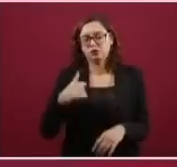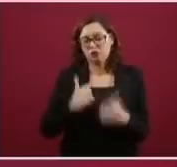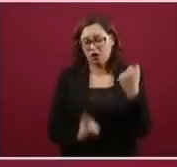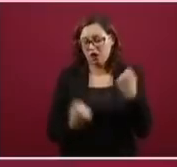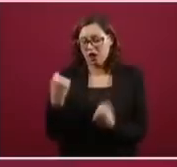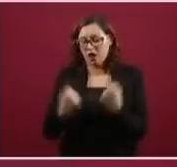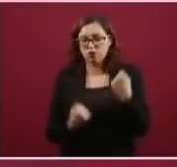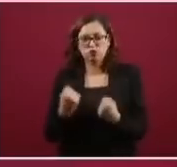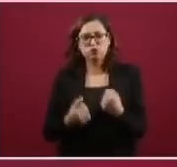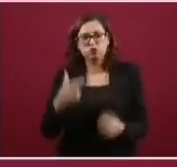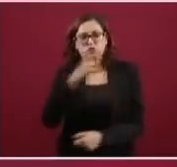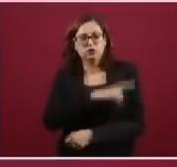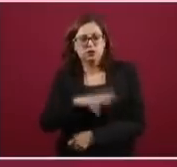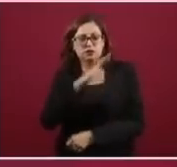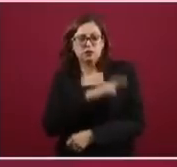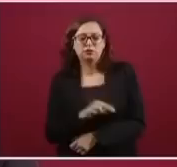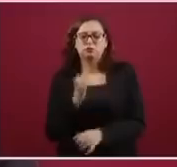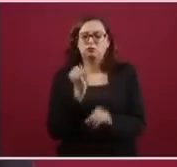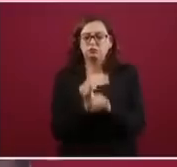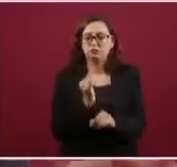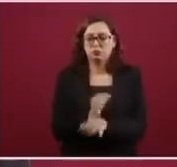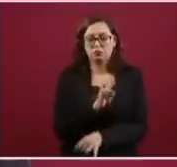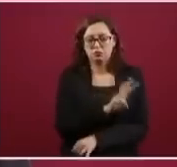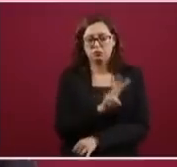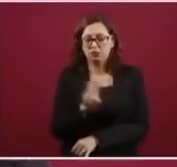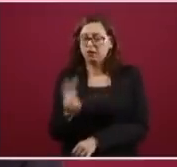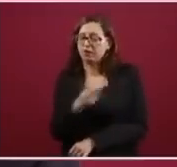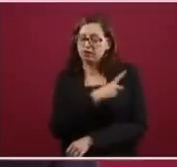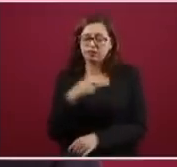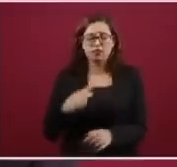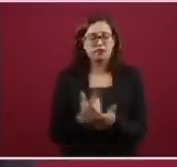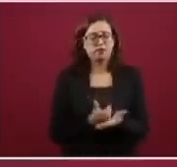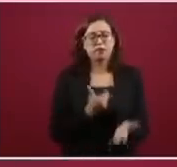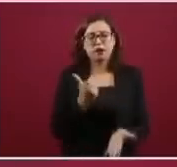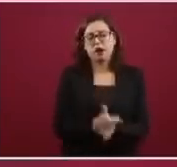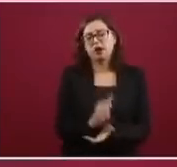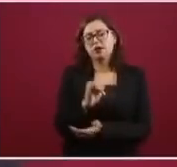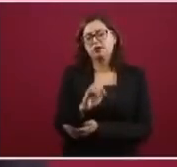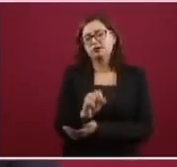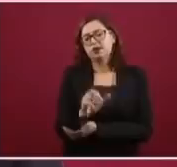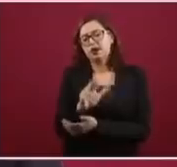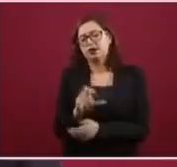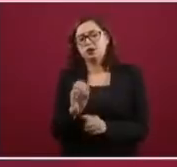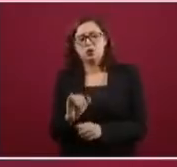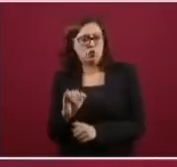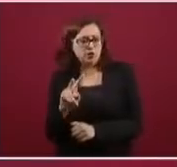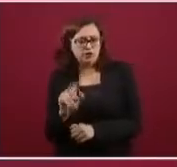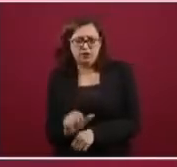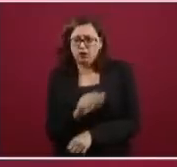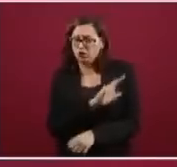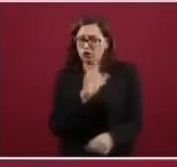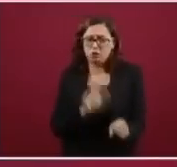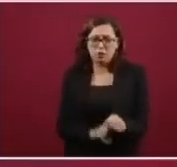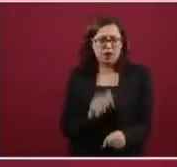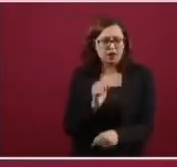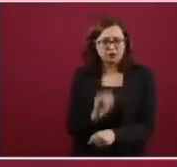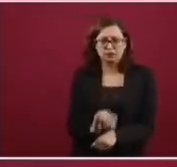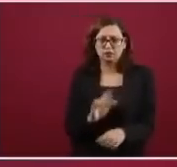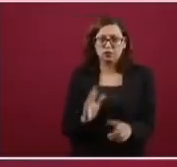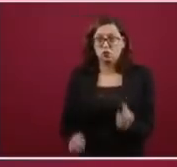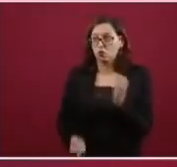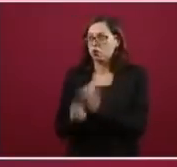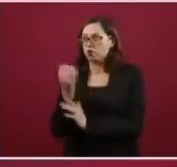se tiene que pagar un impuesto sobre la renta o univa no son diferentes un número muy importante de los impuestos en